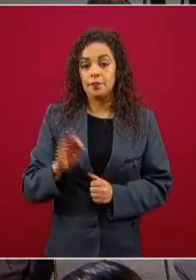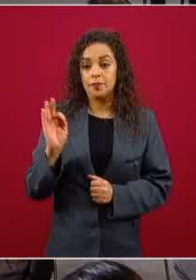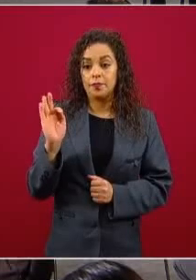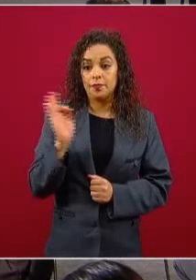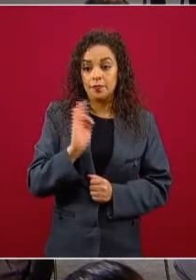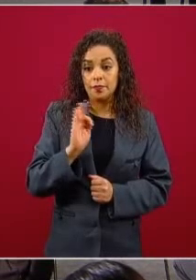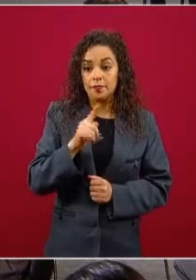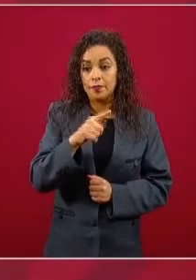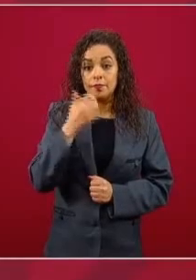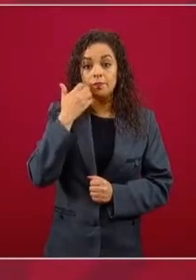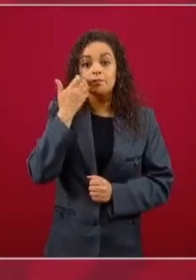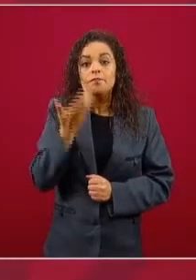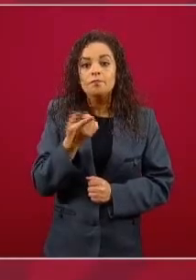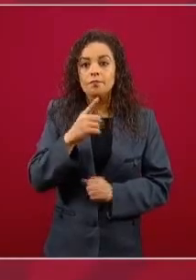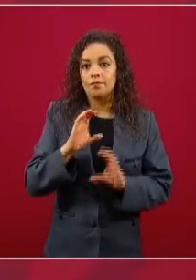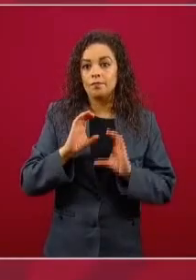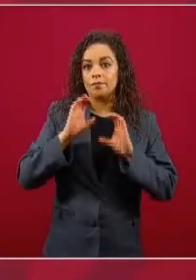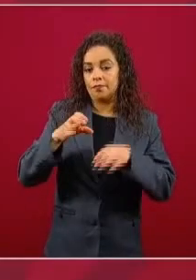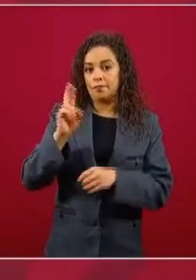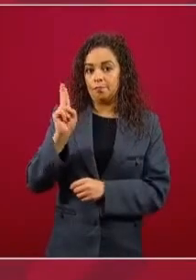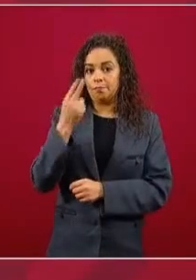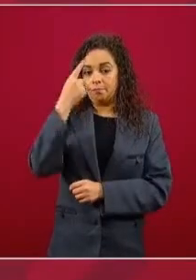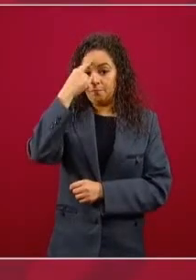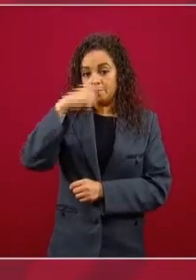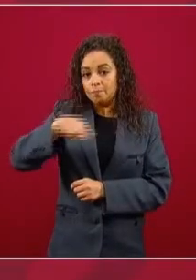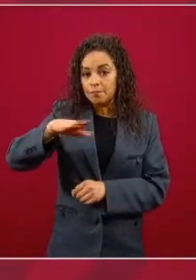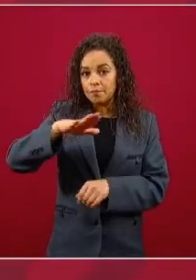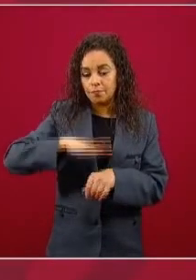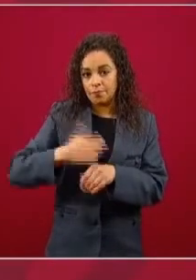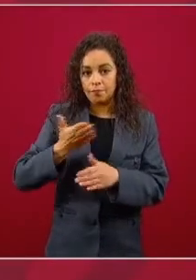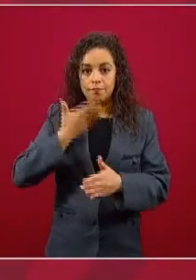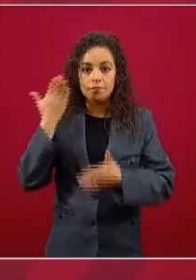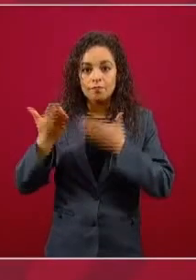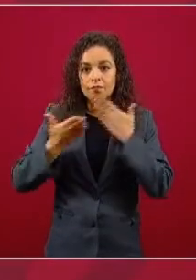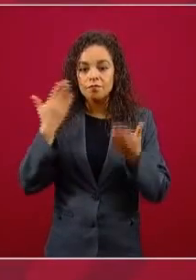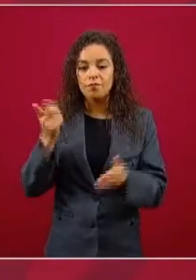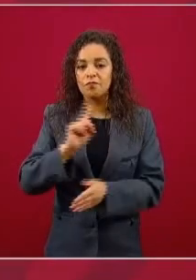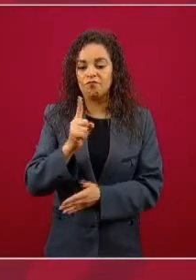formarse como especialistas. Ayer hablé de ese tema